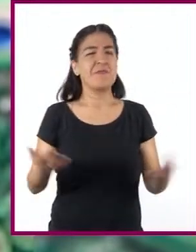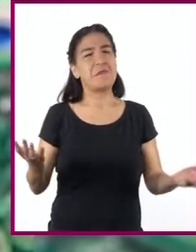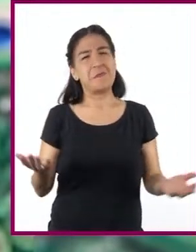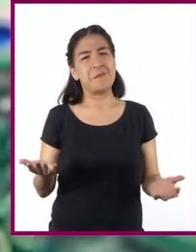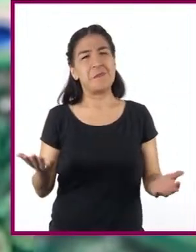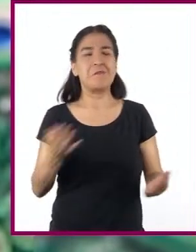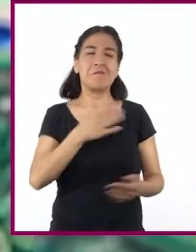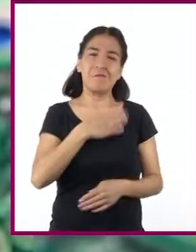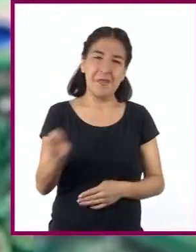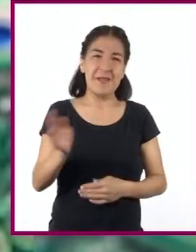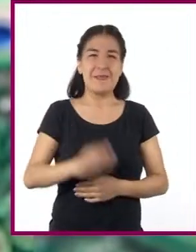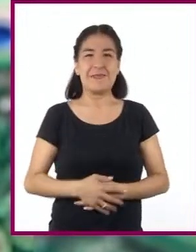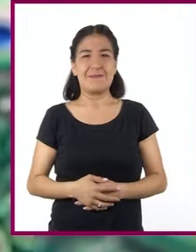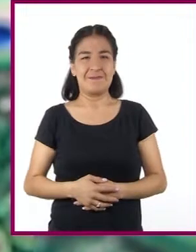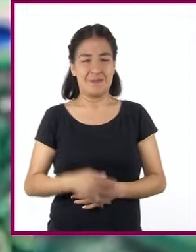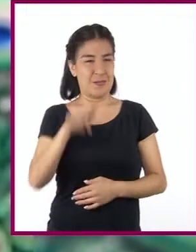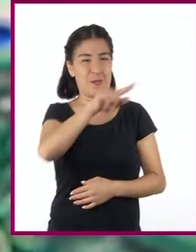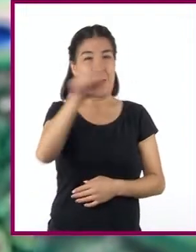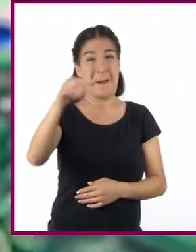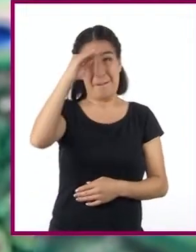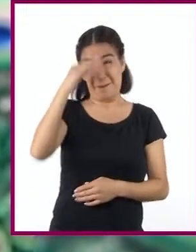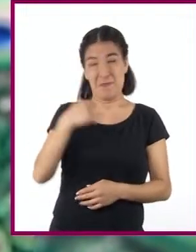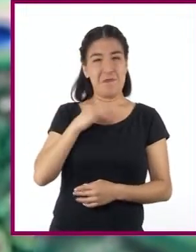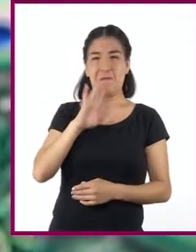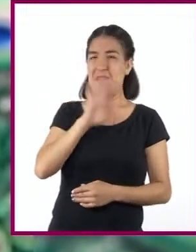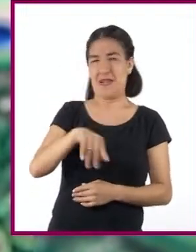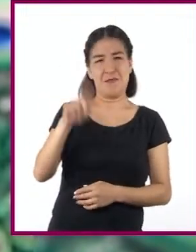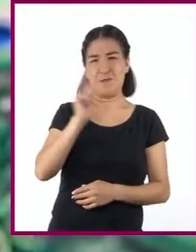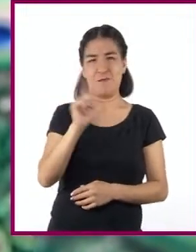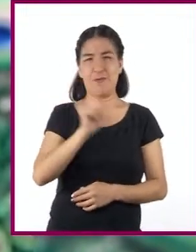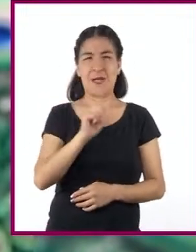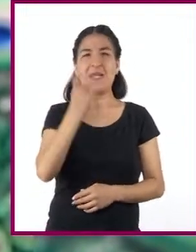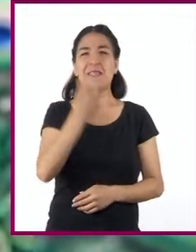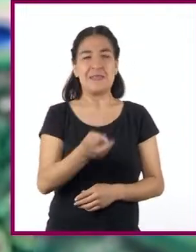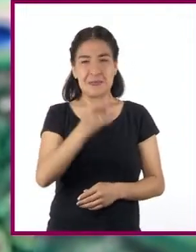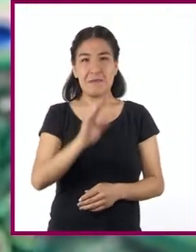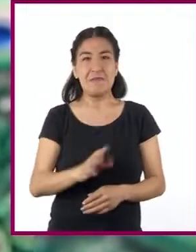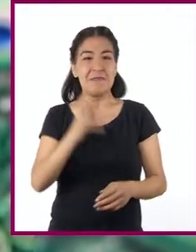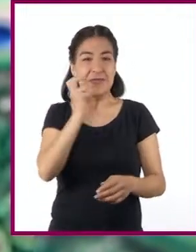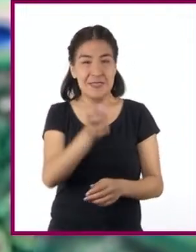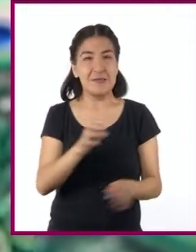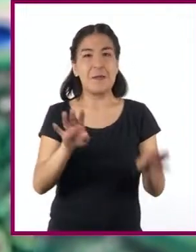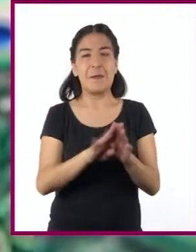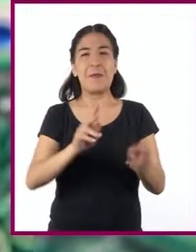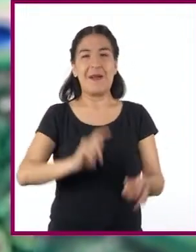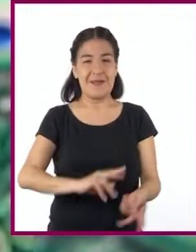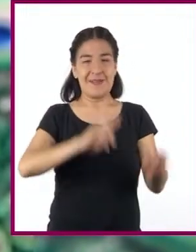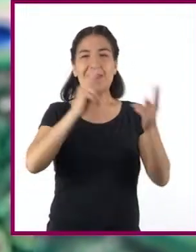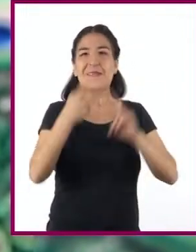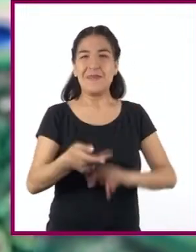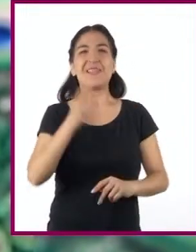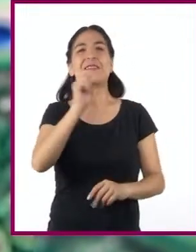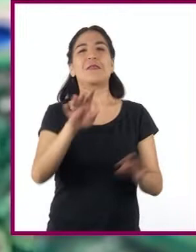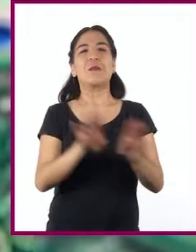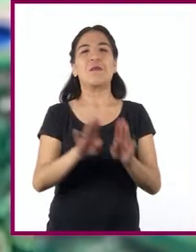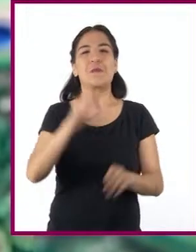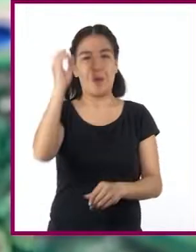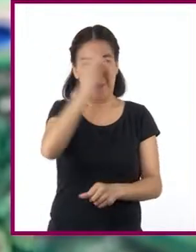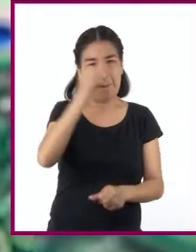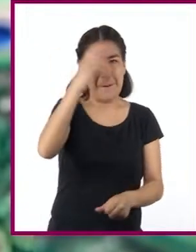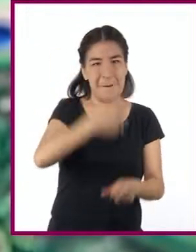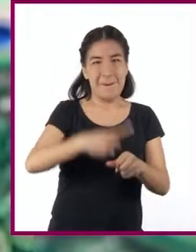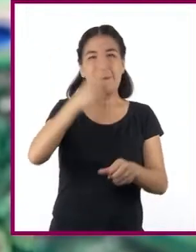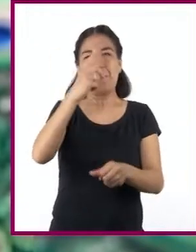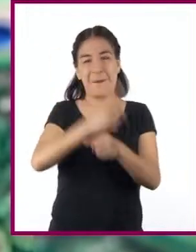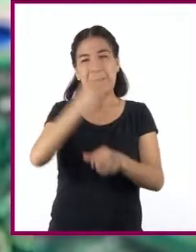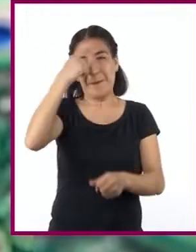Y bueno, no me malinterpreten. Eso no es malo. Al contrario, creo que esa es una oportunidad para demostrar que